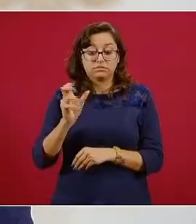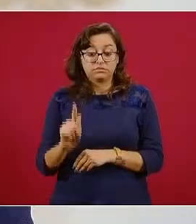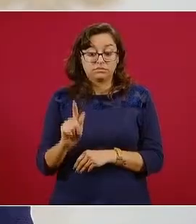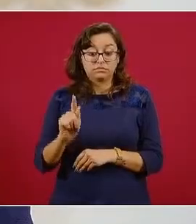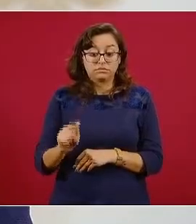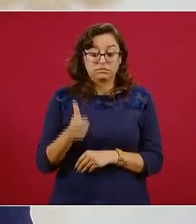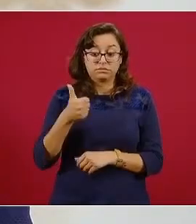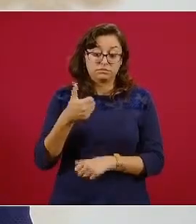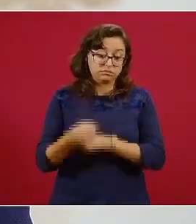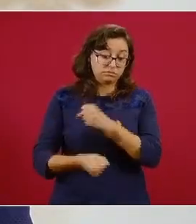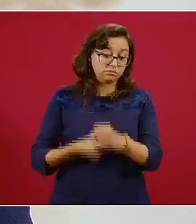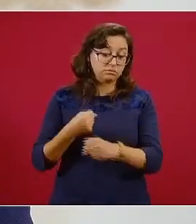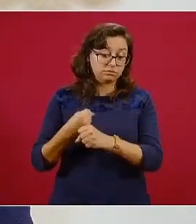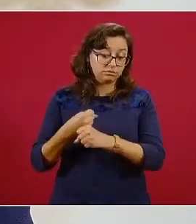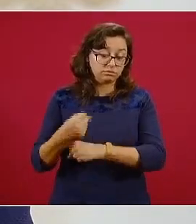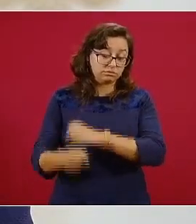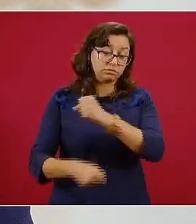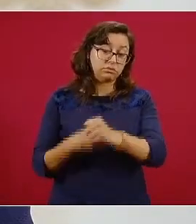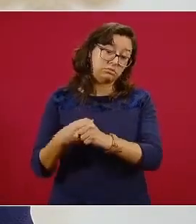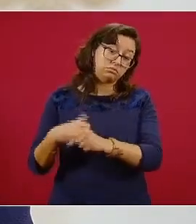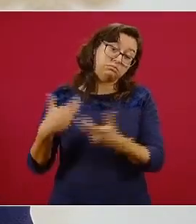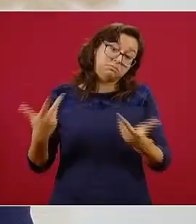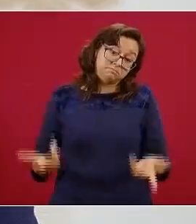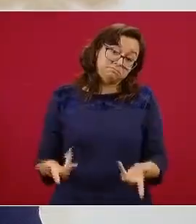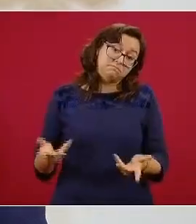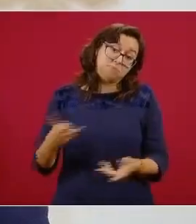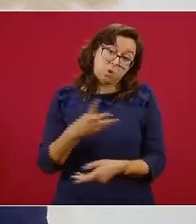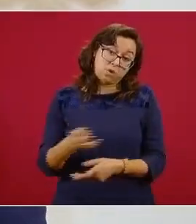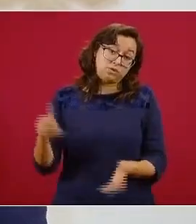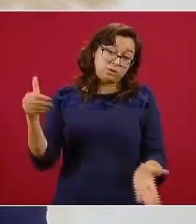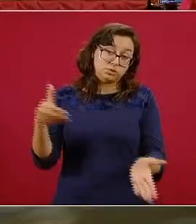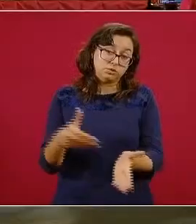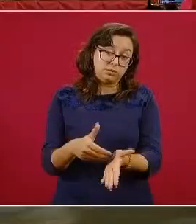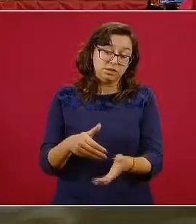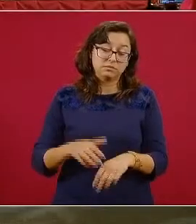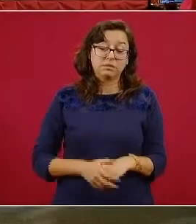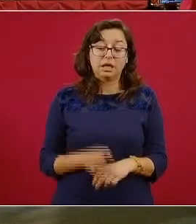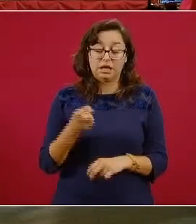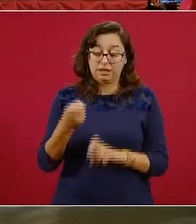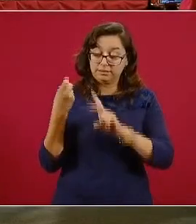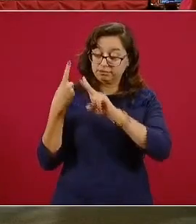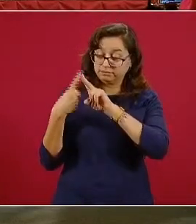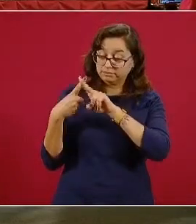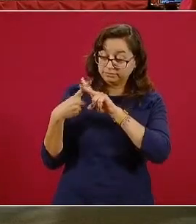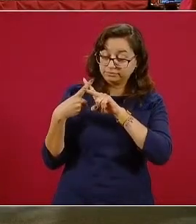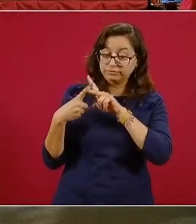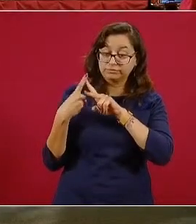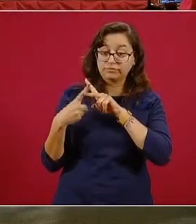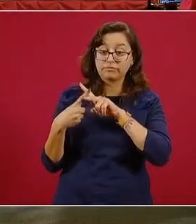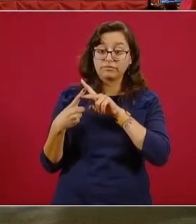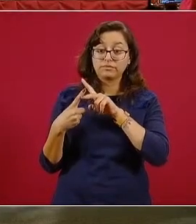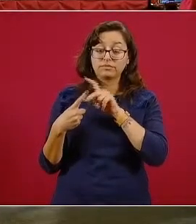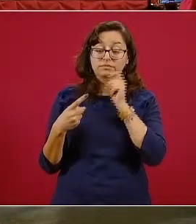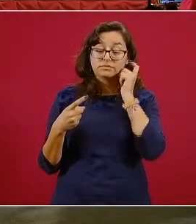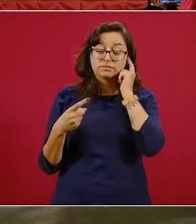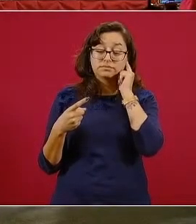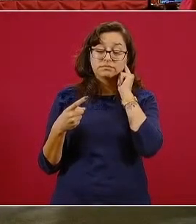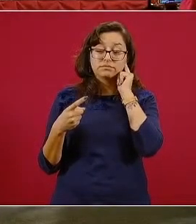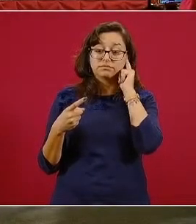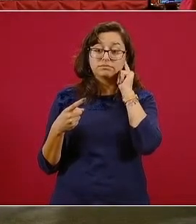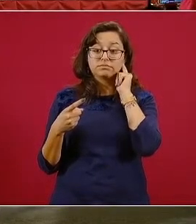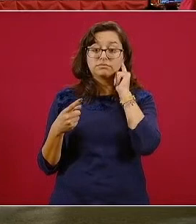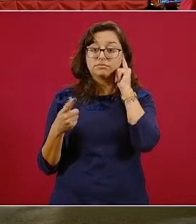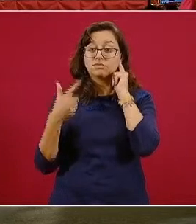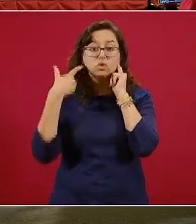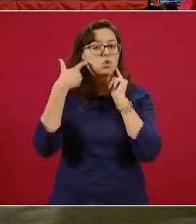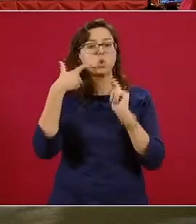373,600 que hay cada año, ¿no? Esperamos, el haberlo estimado significa que no queremos